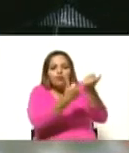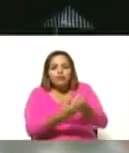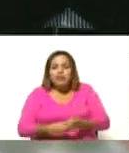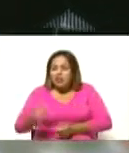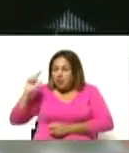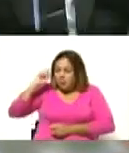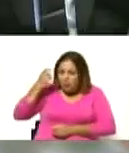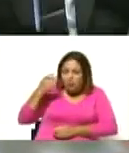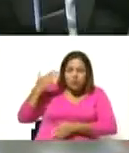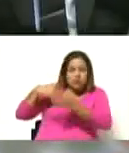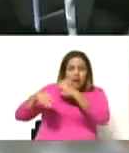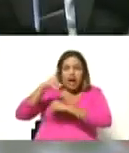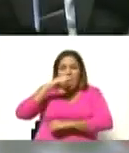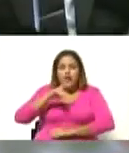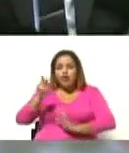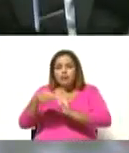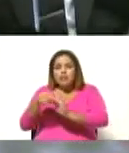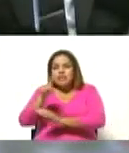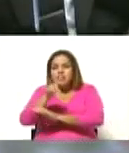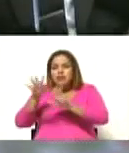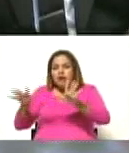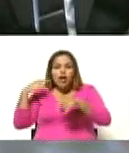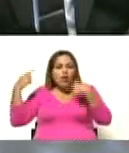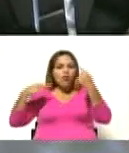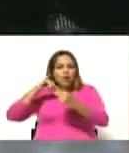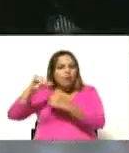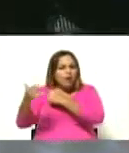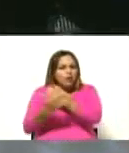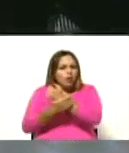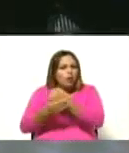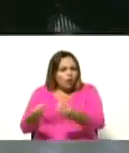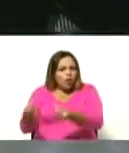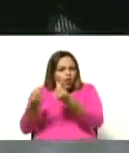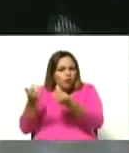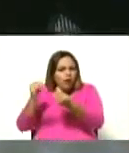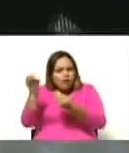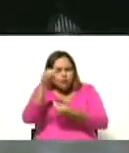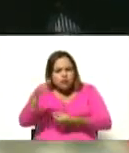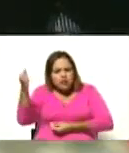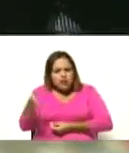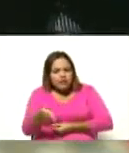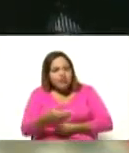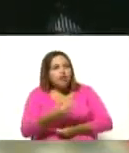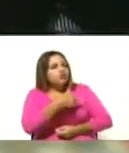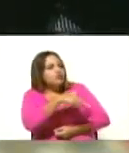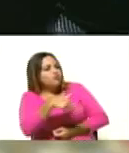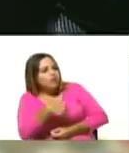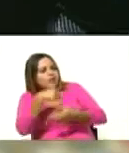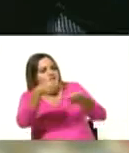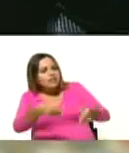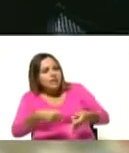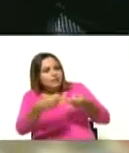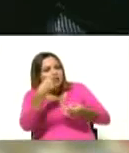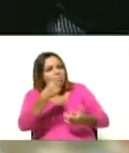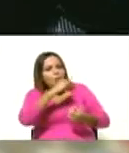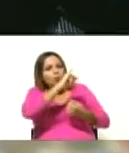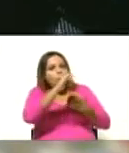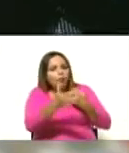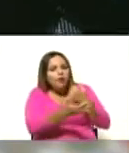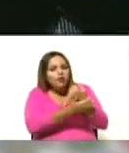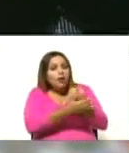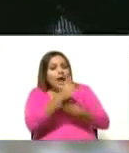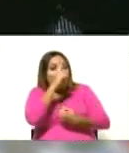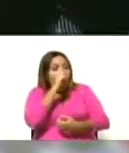Guaidó en el 2019, ¿cómo estaba ese indicador? Mira, nosotros siempre dijimos que el liderazgo de Guaidó en